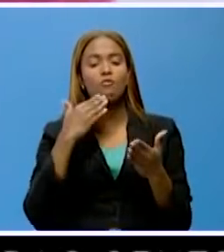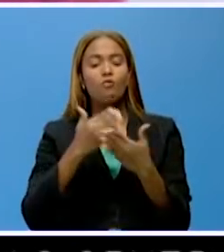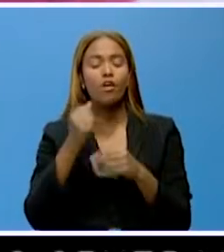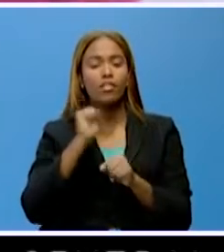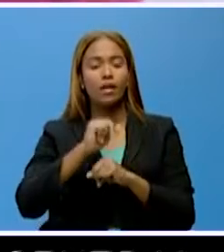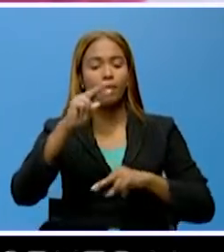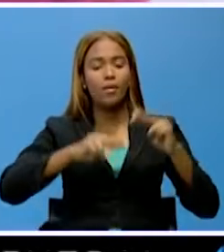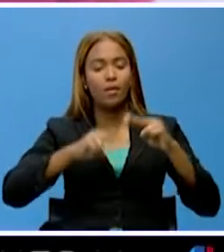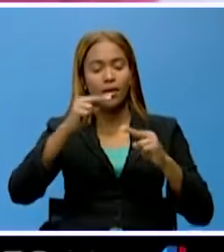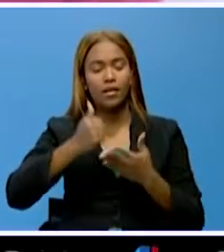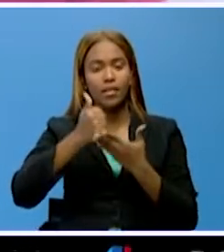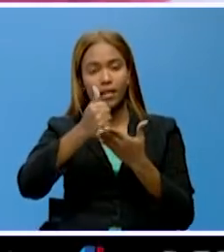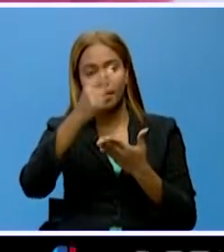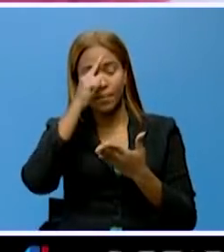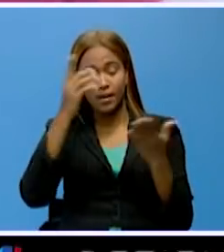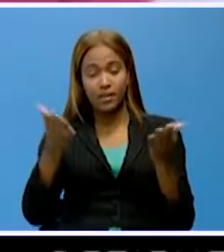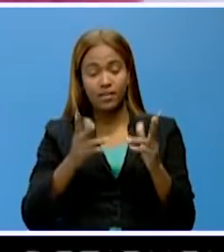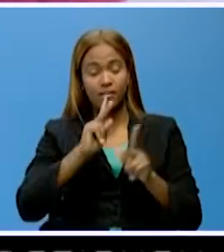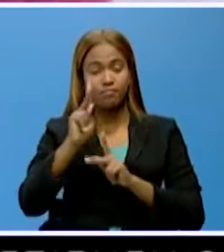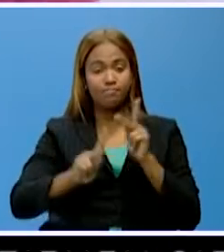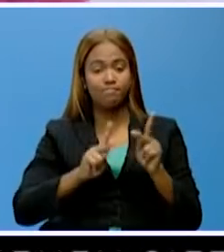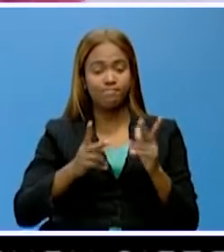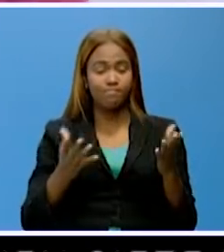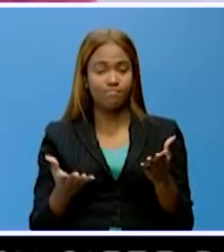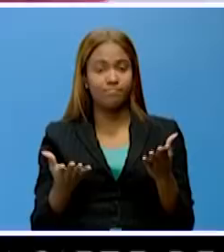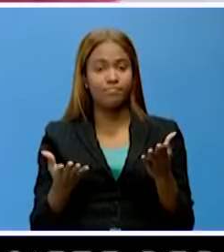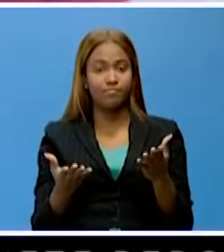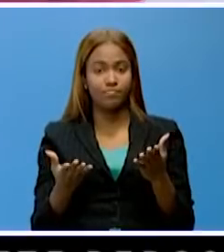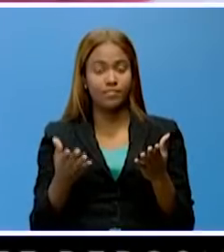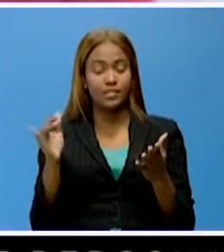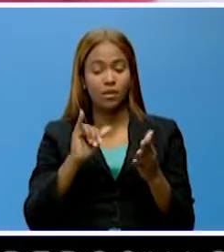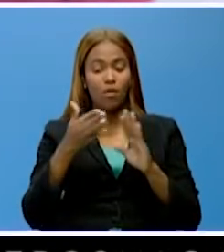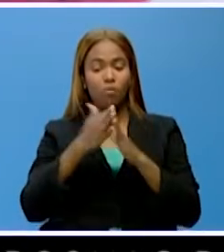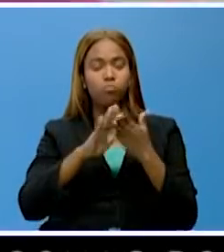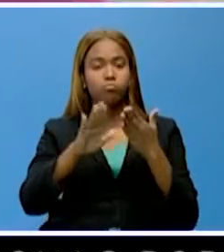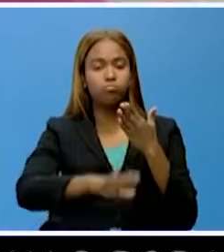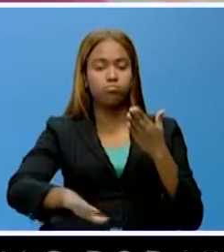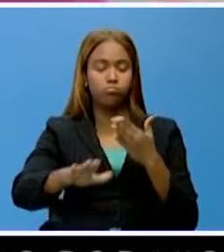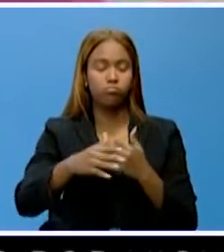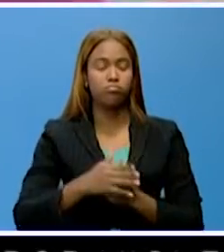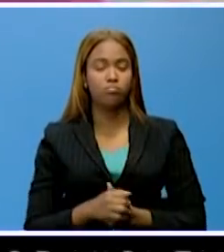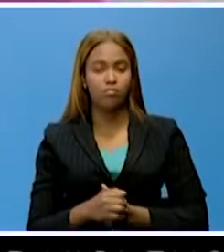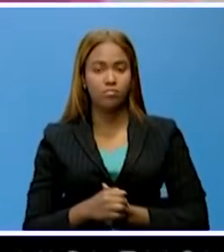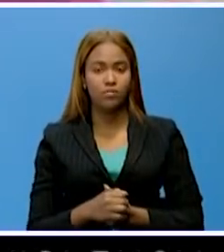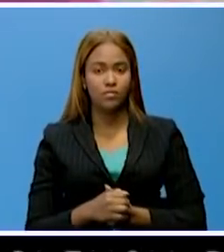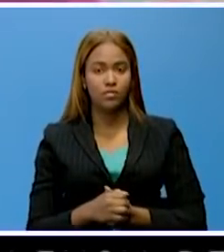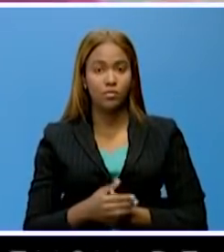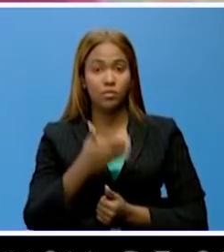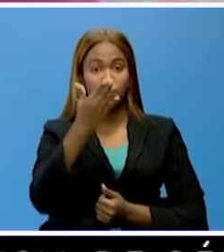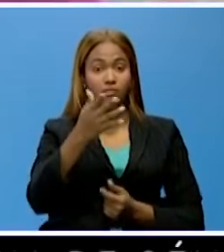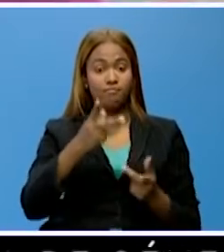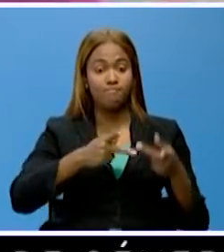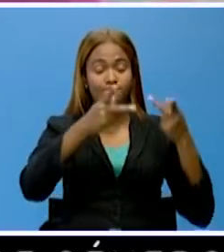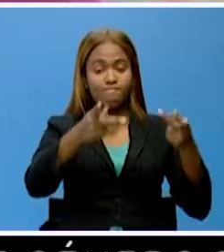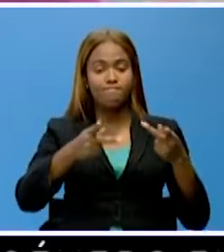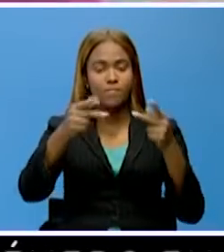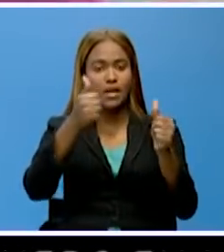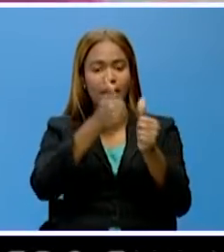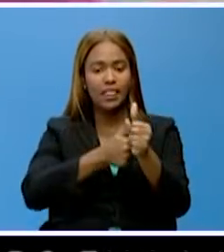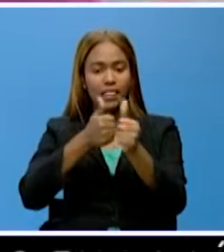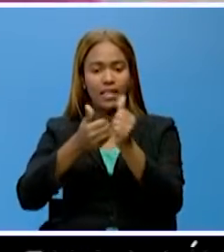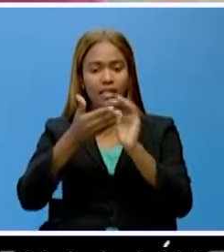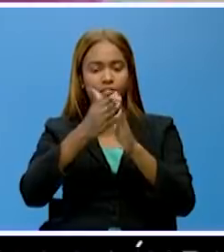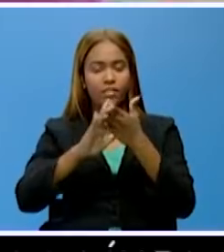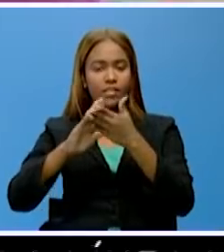que vengan en beneficio de nuestra comunidad, de nuestra población y de los municipios. Usted hace un recorrido pueblo por pueblo de los